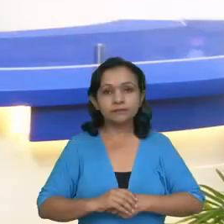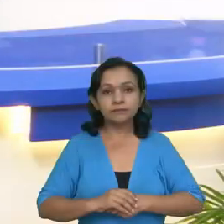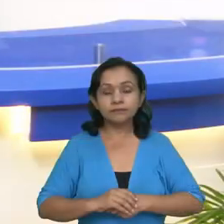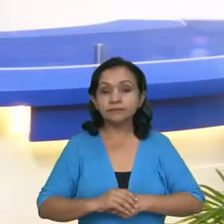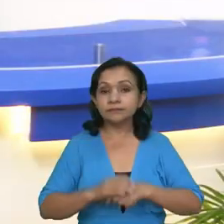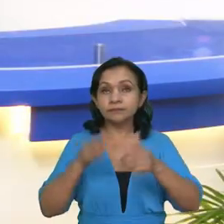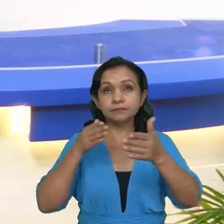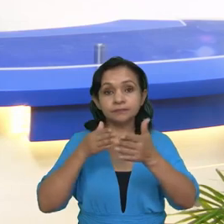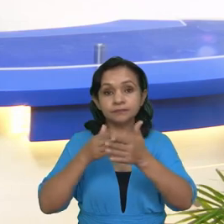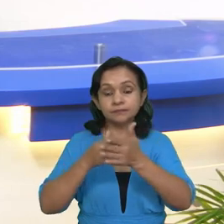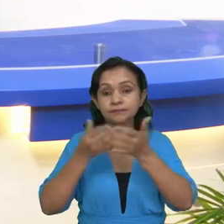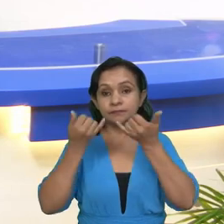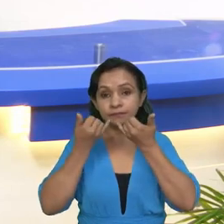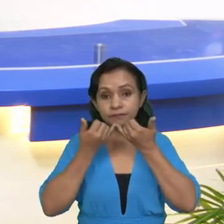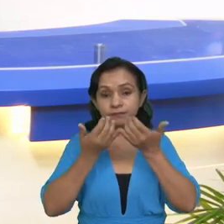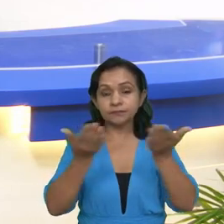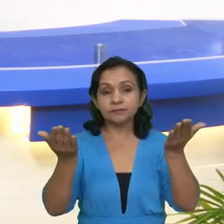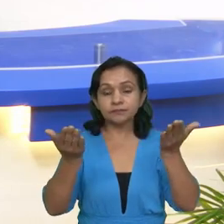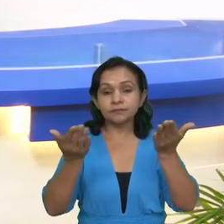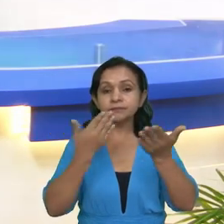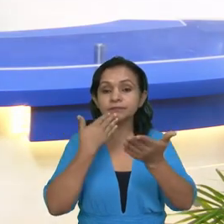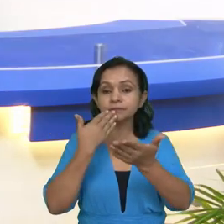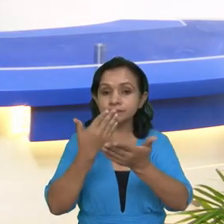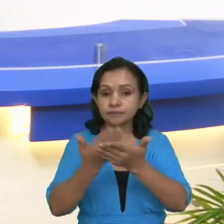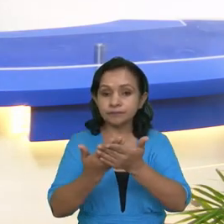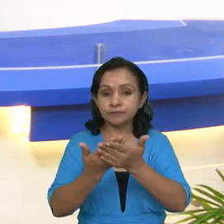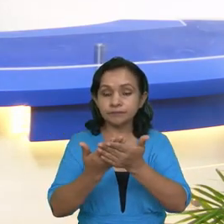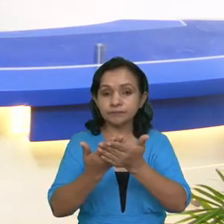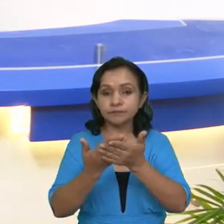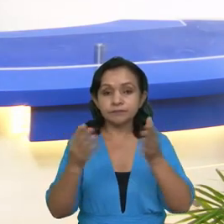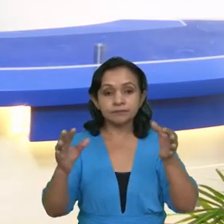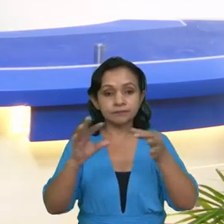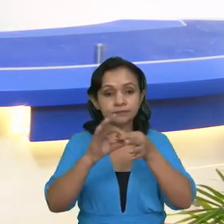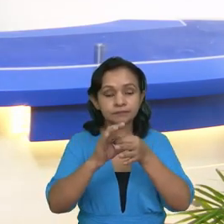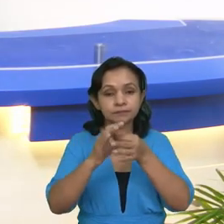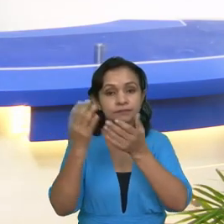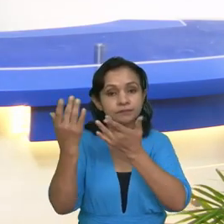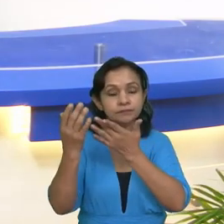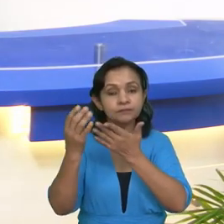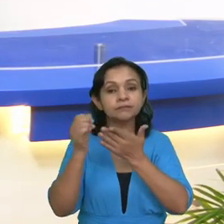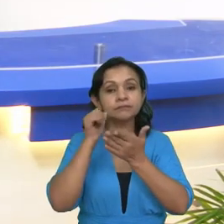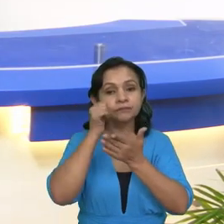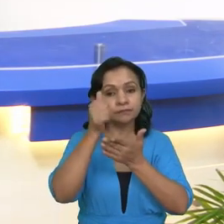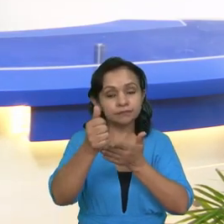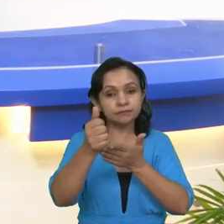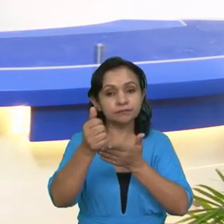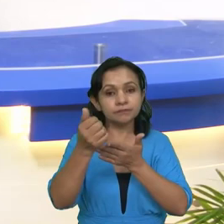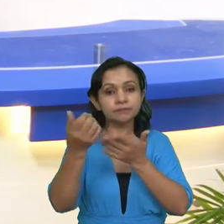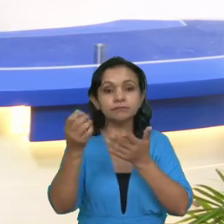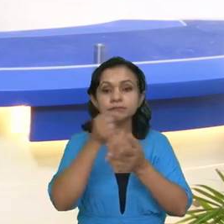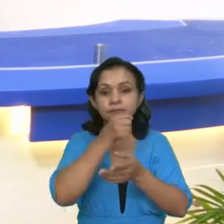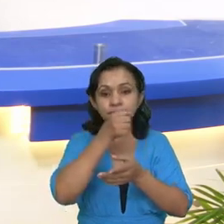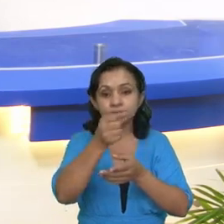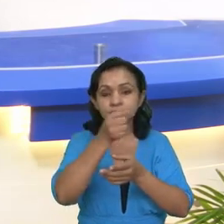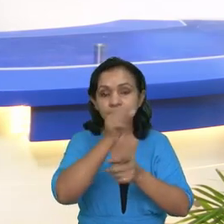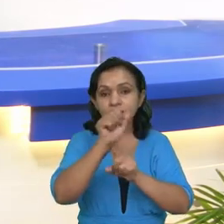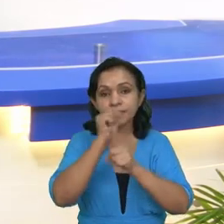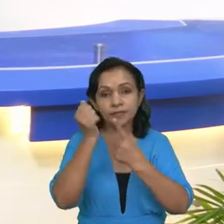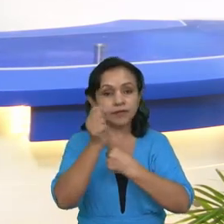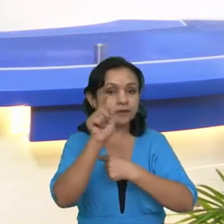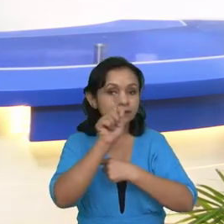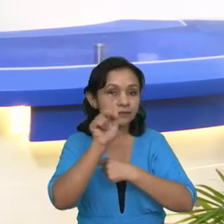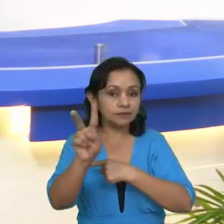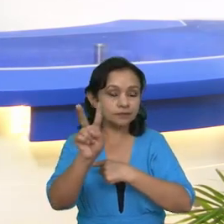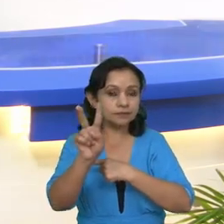hasta aquí con las informaciones gracias por habernos acompañado le esperamos en la próxima edición de noticias asamblea tv